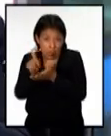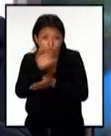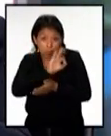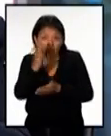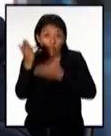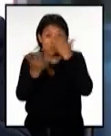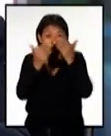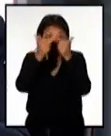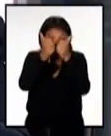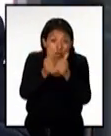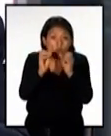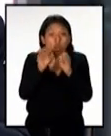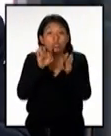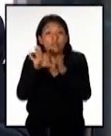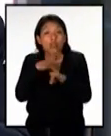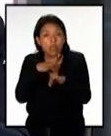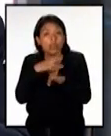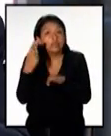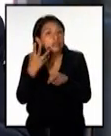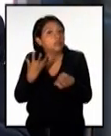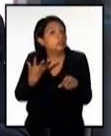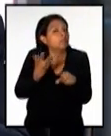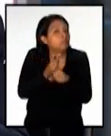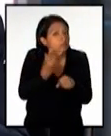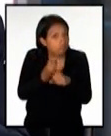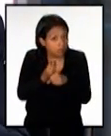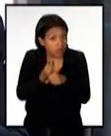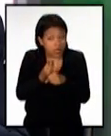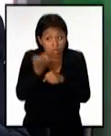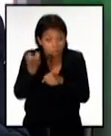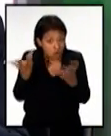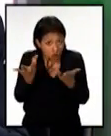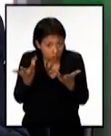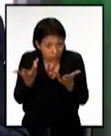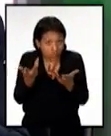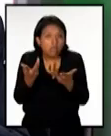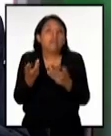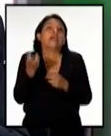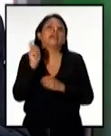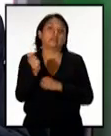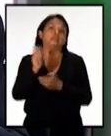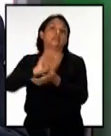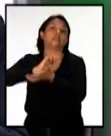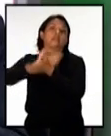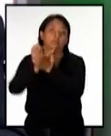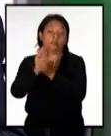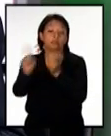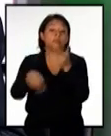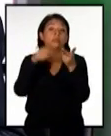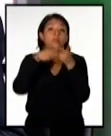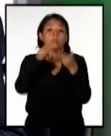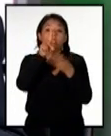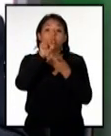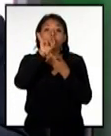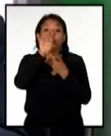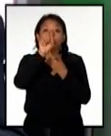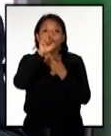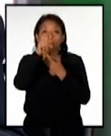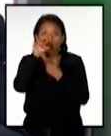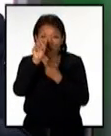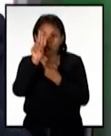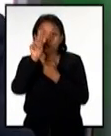ajuste razonable y si no debe ser considerado discriminación. El segundo es diseño universal. Las cosas que pensamos, lo